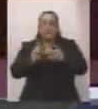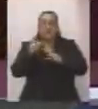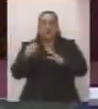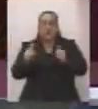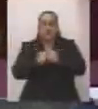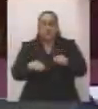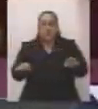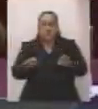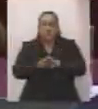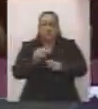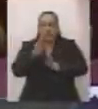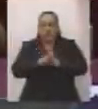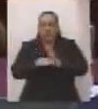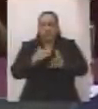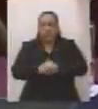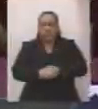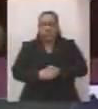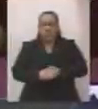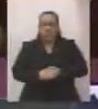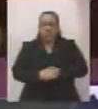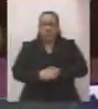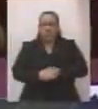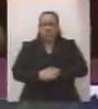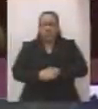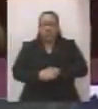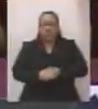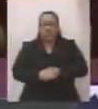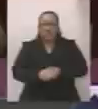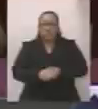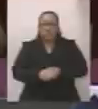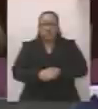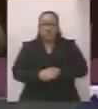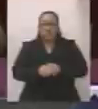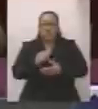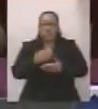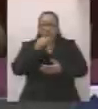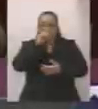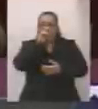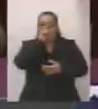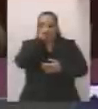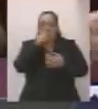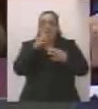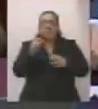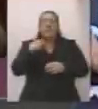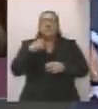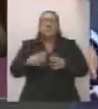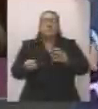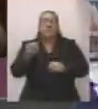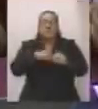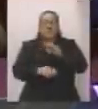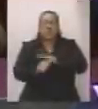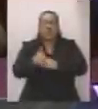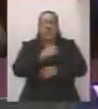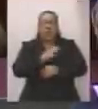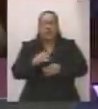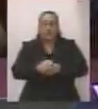en desigualdad o en reducir la desigualdad que hemos tenido, de hecho, sí son el producto de las políticas sociales que se han implementado en el gobierno.